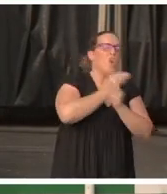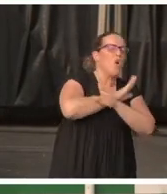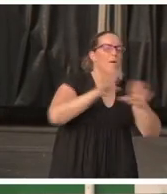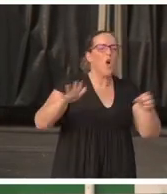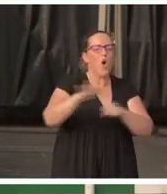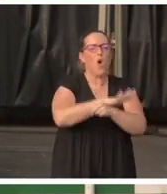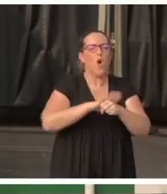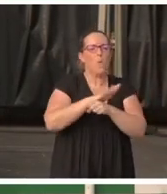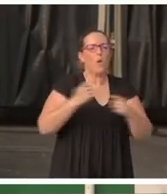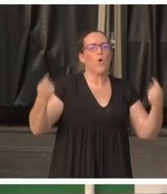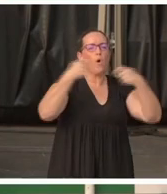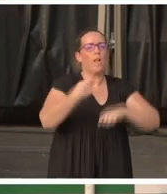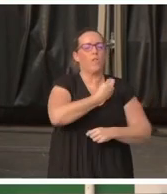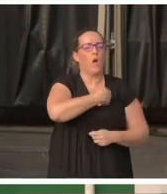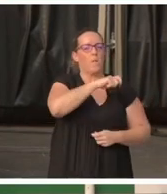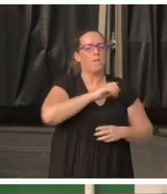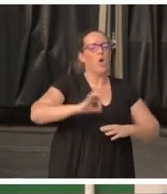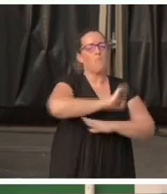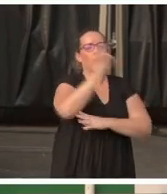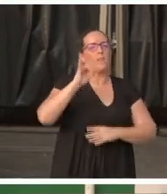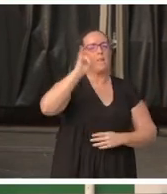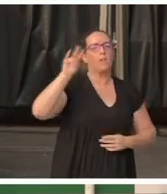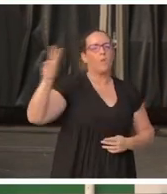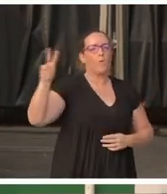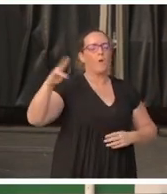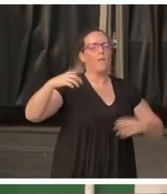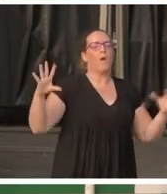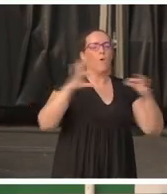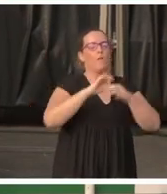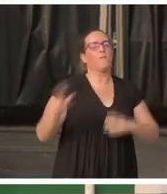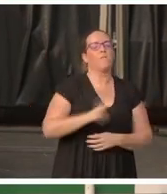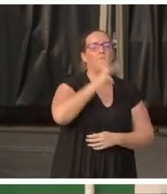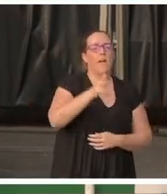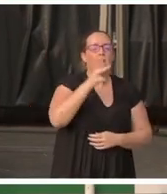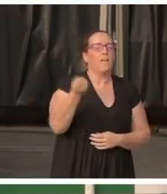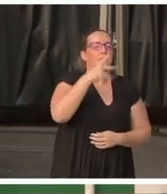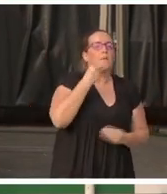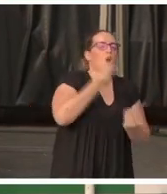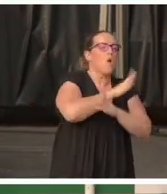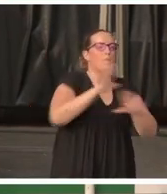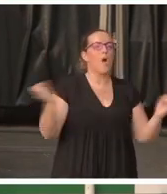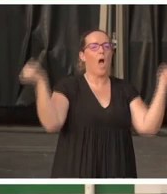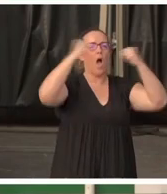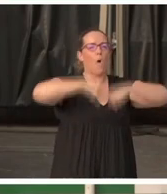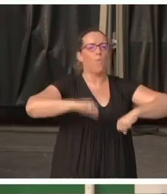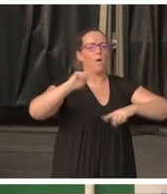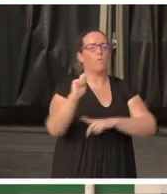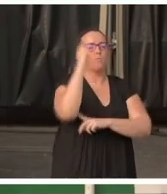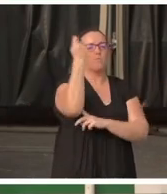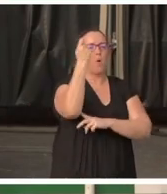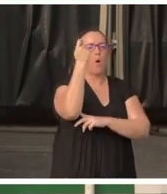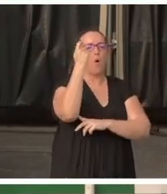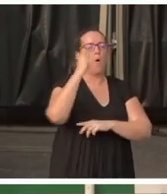de coalición de España, Podemos, Izquierda Unida, Alianza Verde y lo mejor del acuerdo de investidura. Más